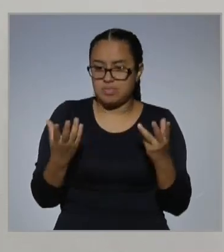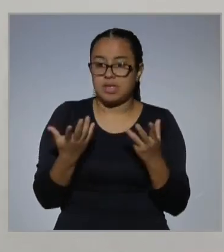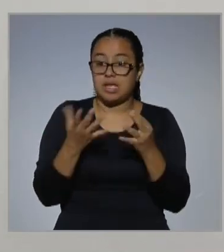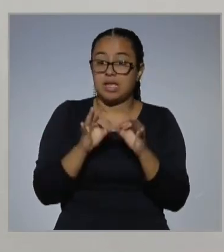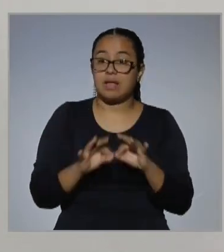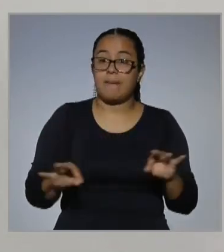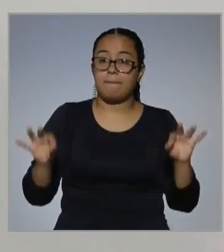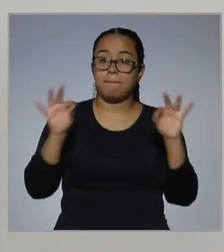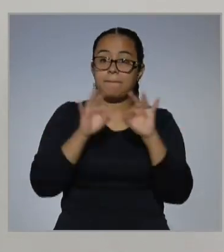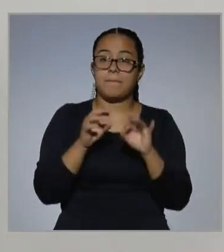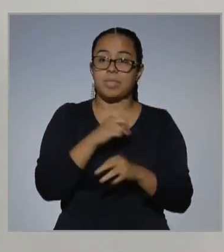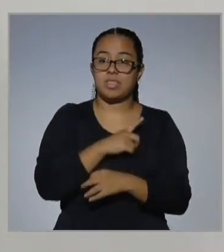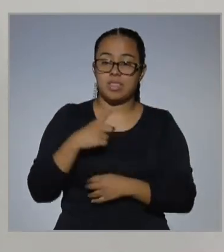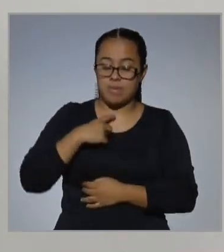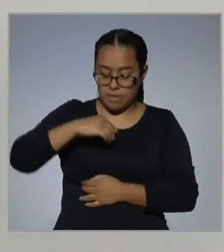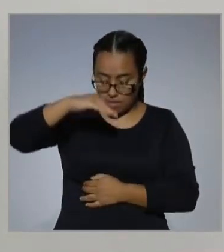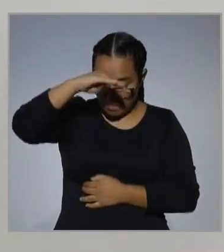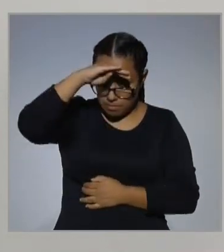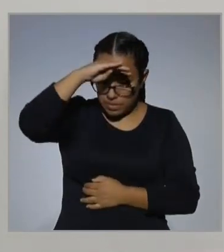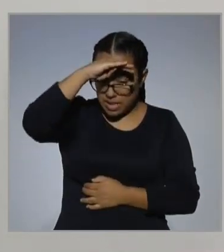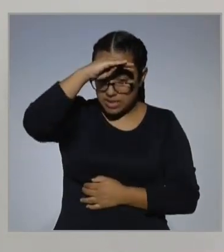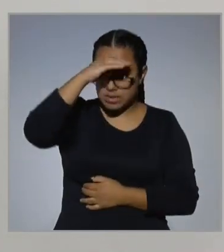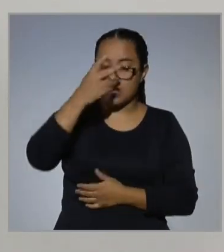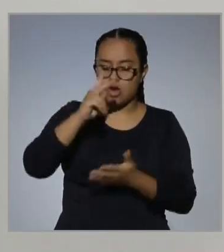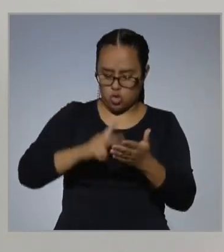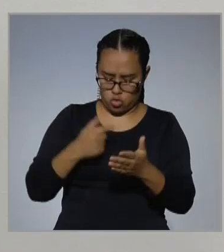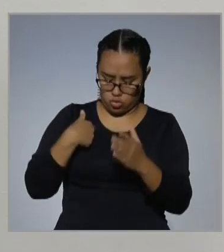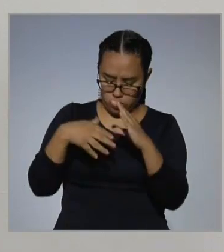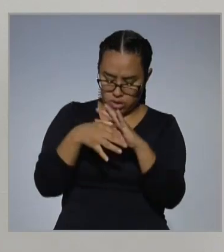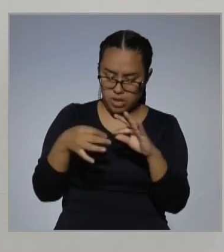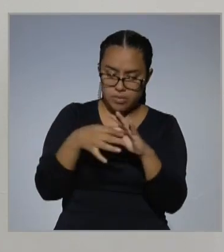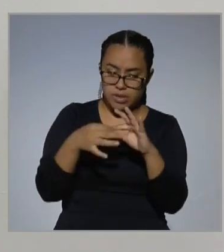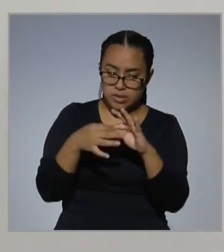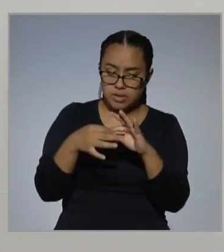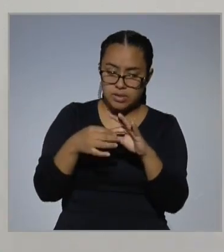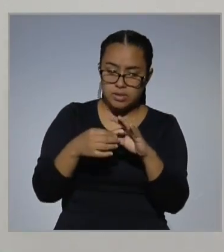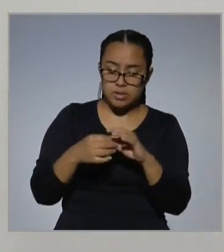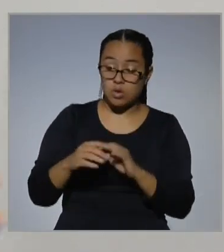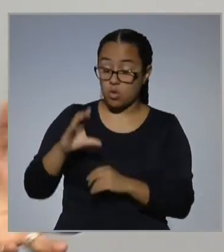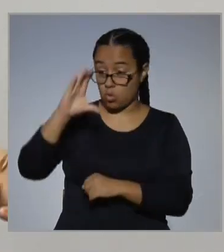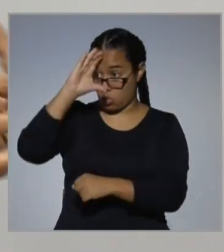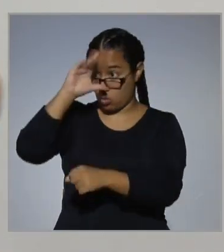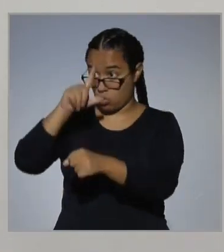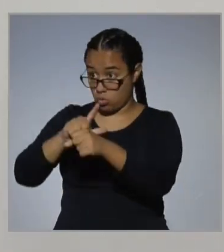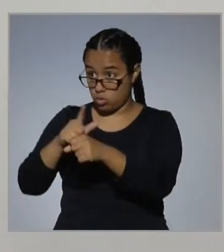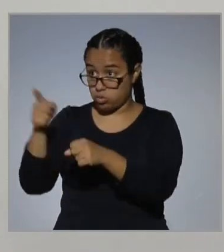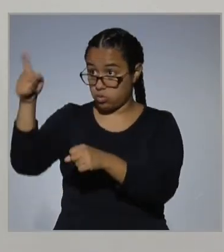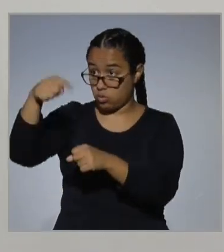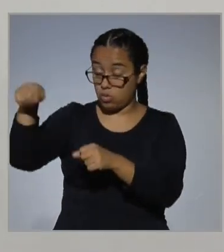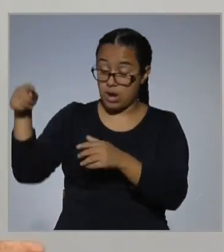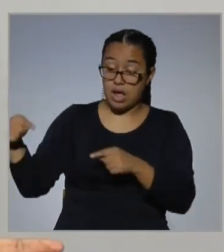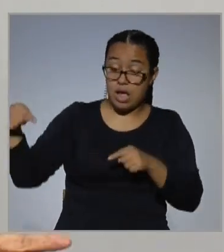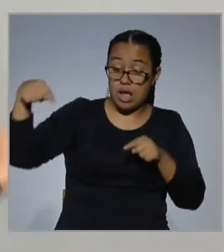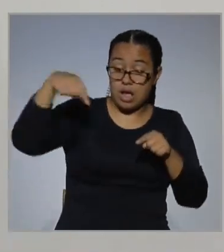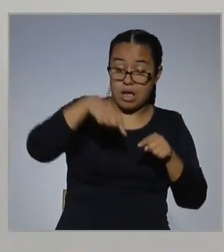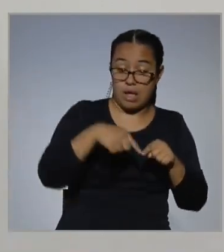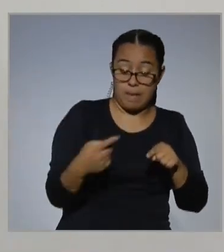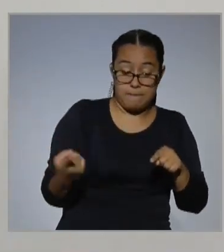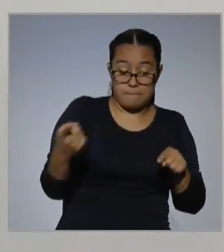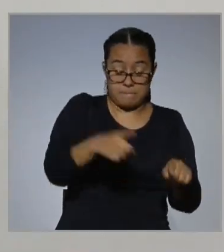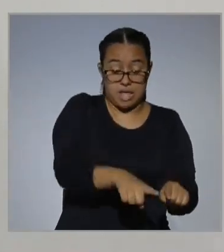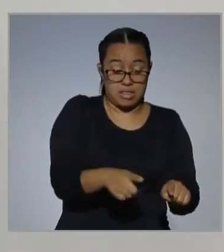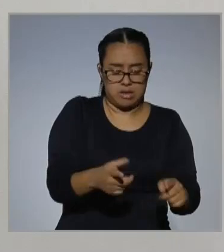es importante pensar que, y lo reitero, ninguna cultura va a adaptar a